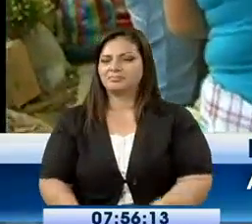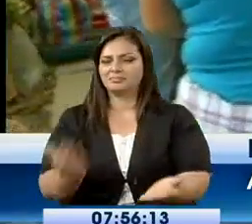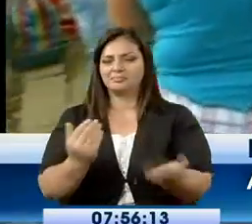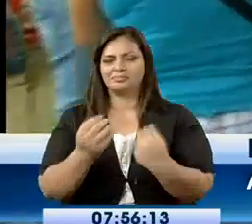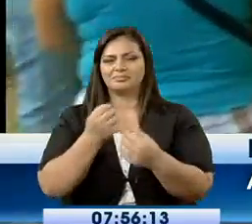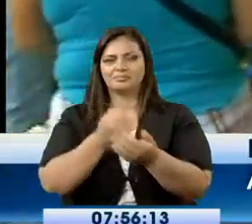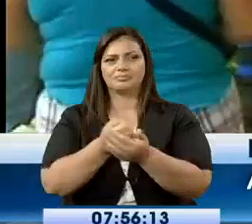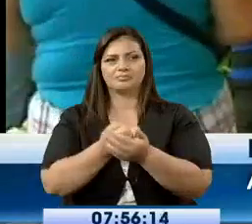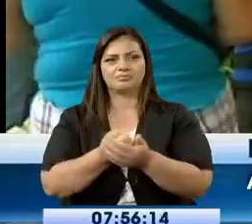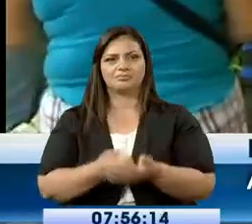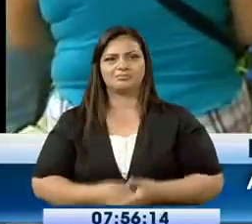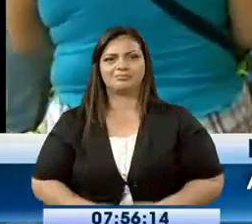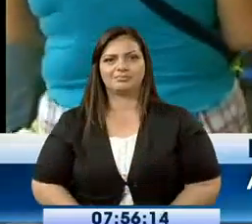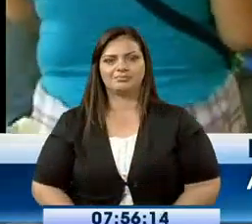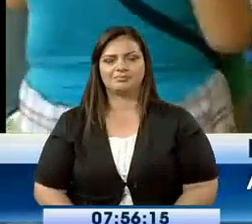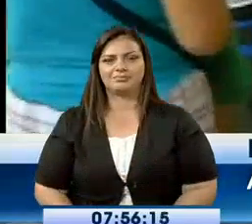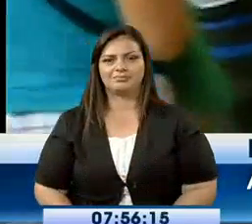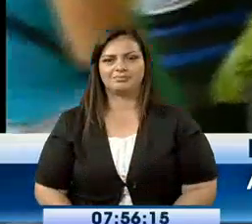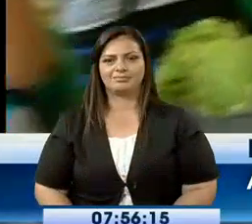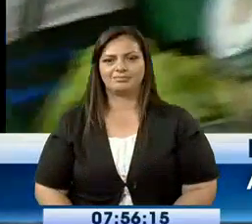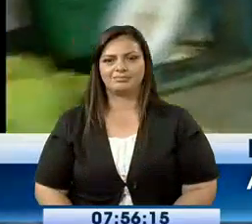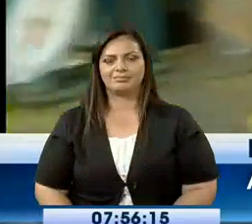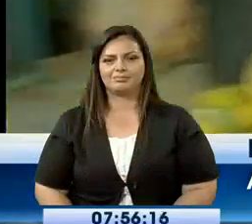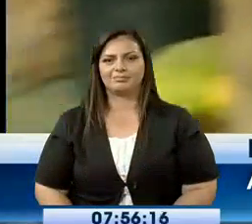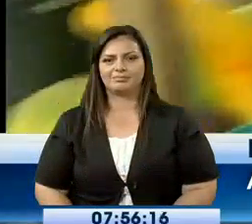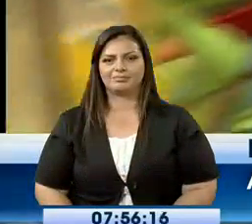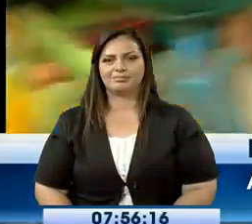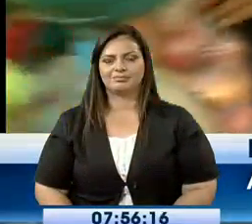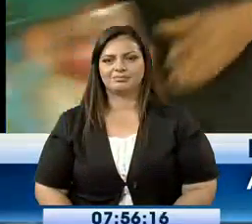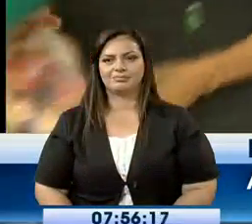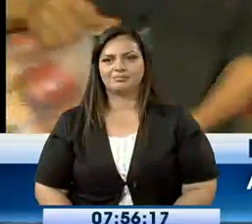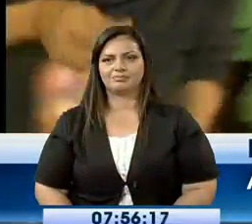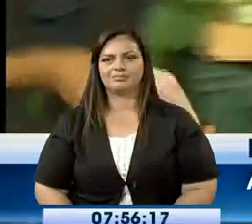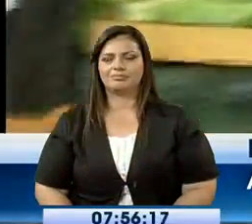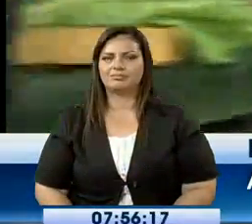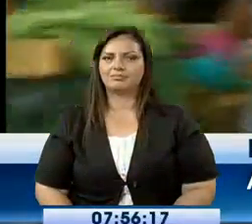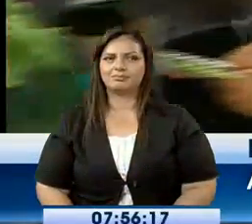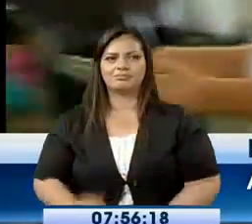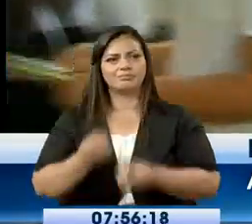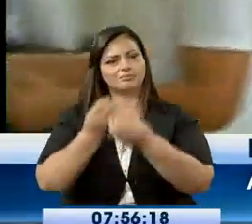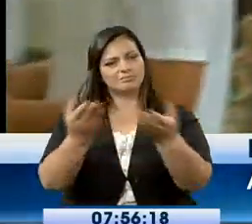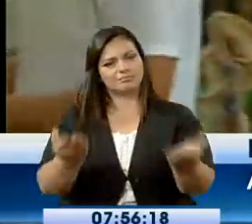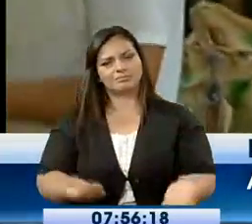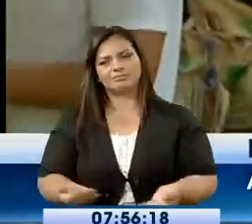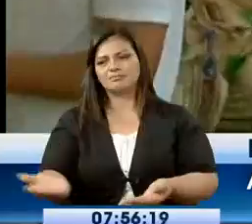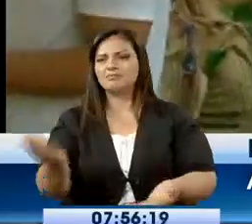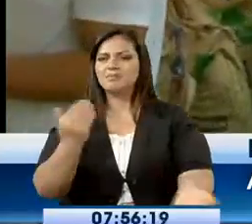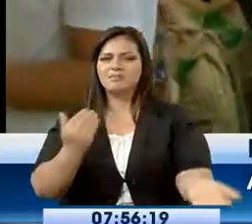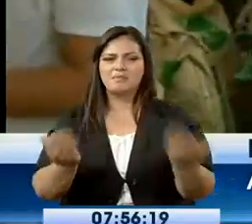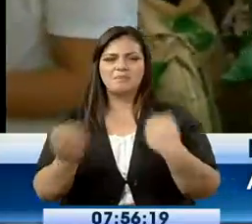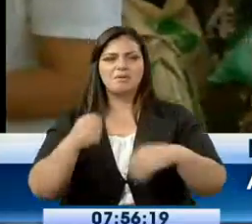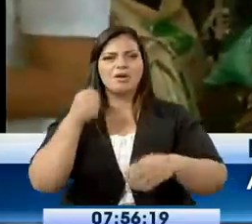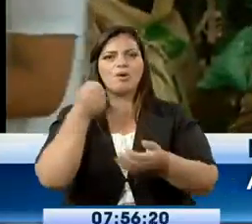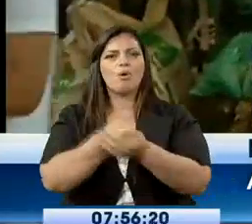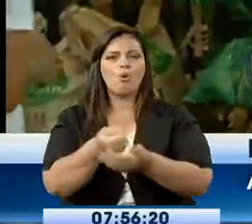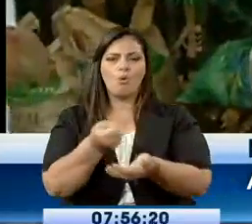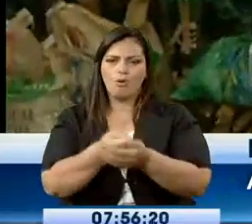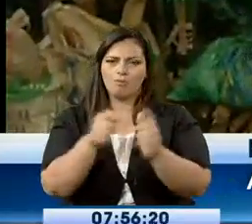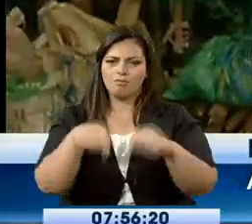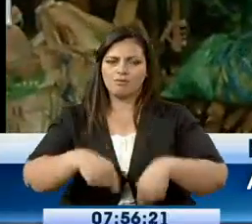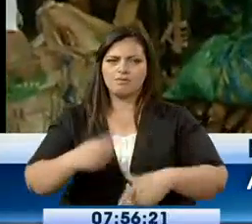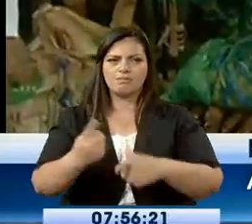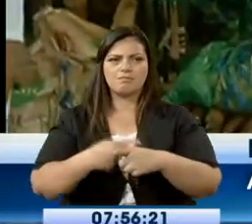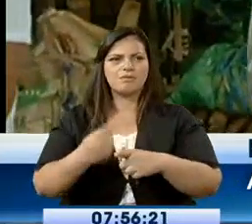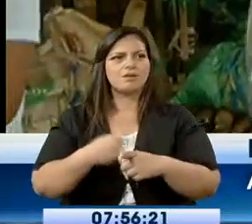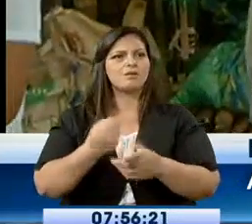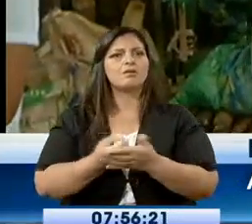entonces, compañeros y amigos televidentes. Un llamado a la clientela de este mercado ubicado en Gómez, Rendón y Chimborazo,